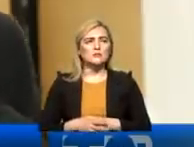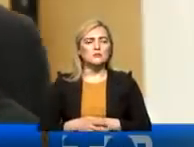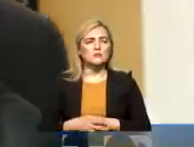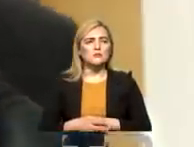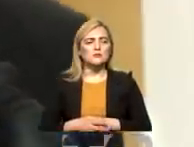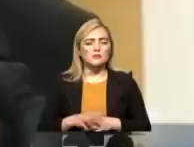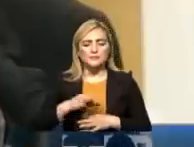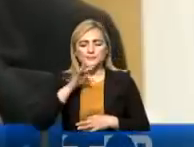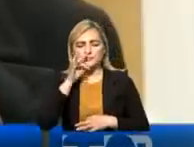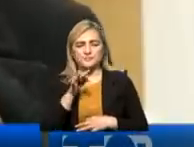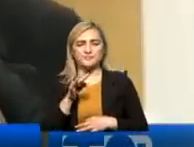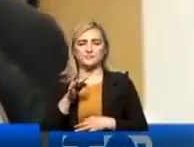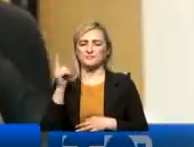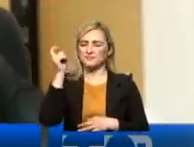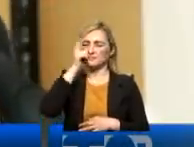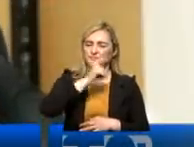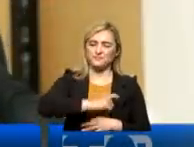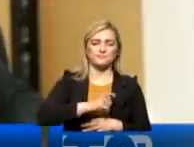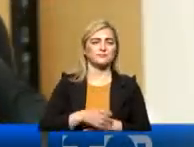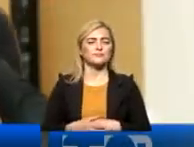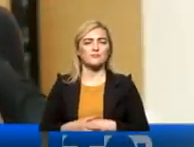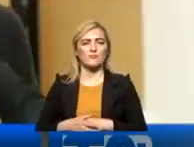de estas situaciones tan adversas,